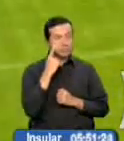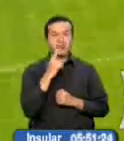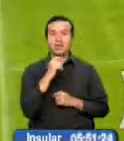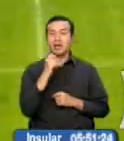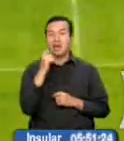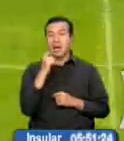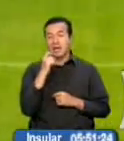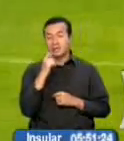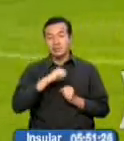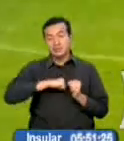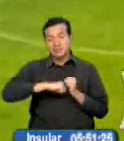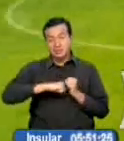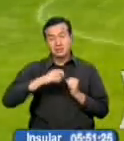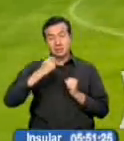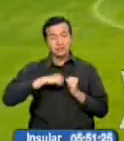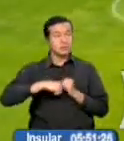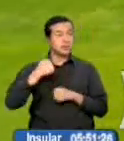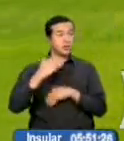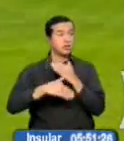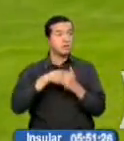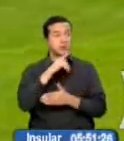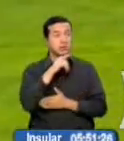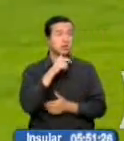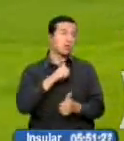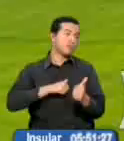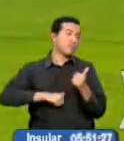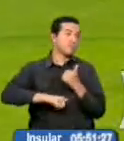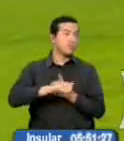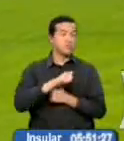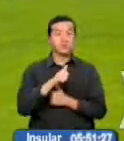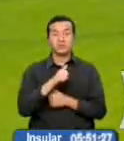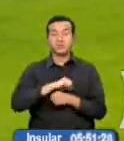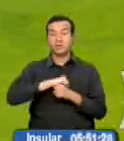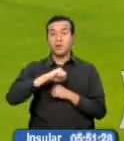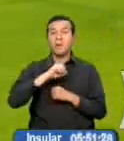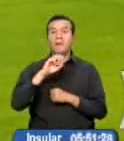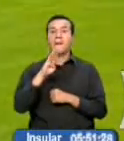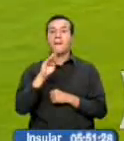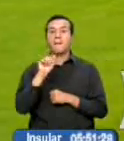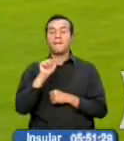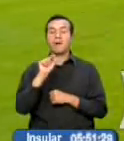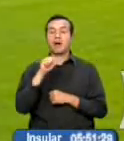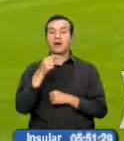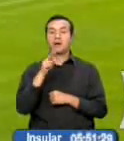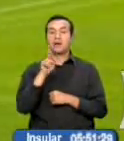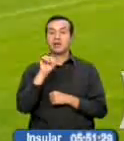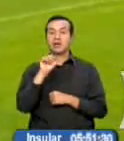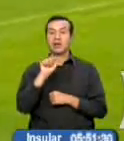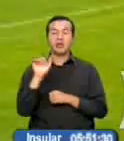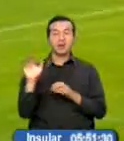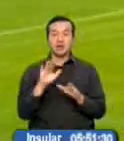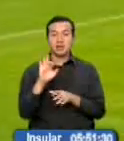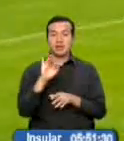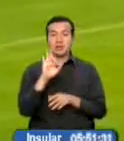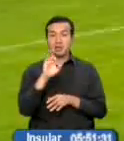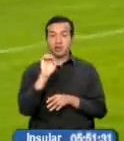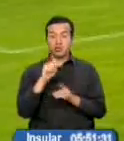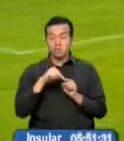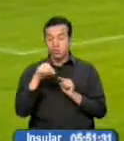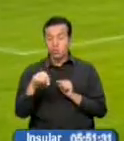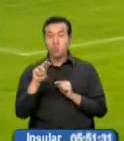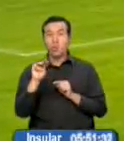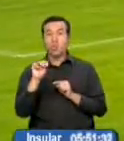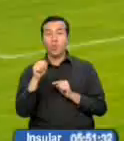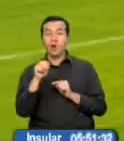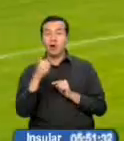en el horizontal. Y luego nace una acción de contragolpe desde el saque de Máximo Banguera. Entrega Tito Valencia la pelota para el Guacho